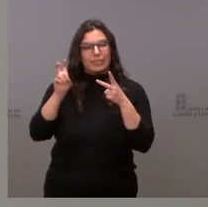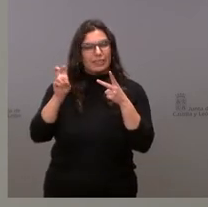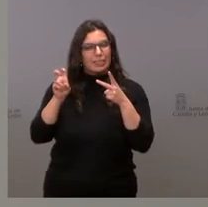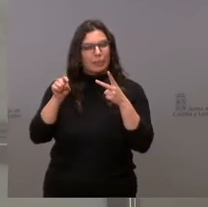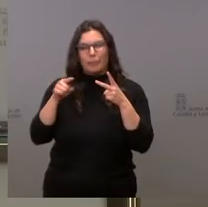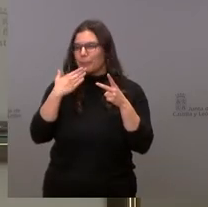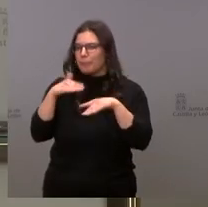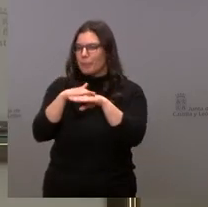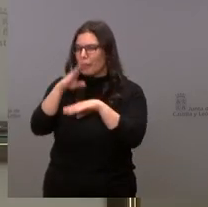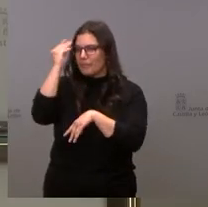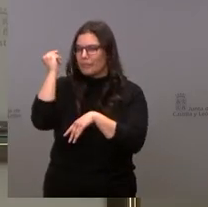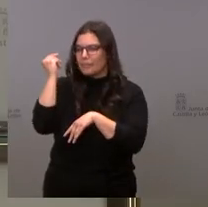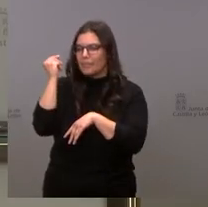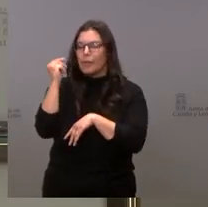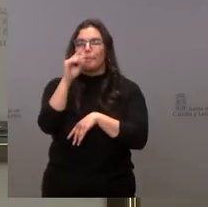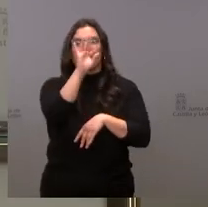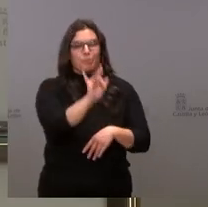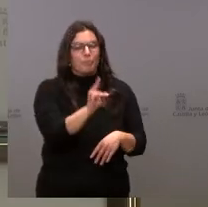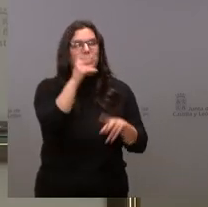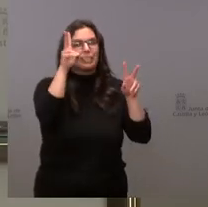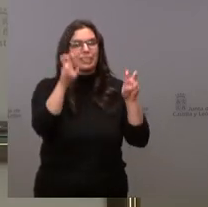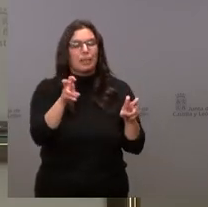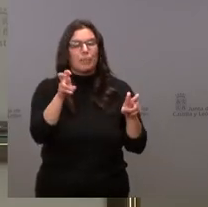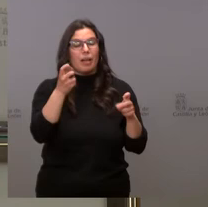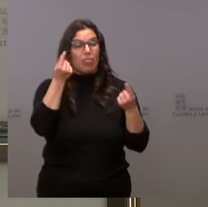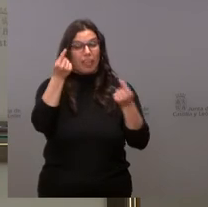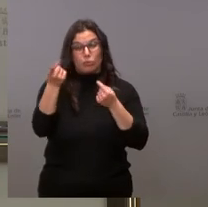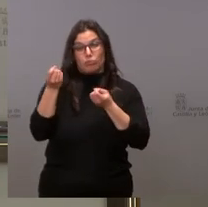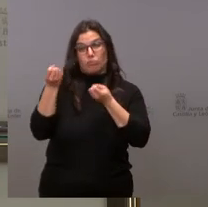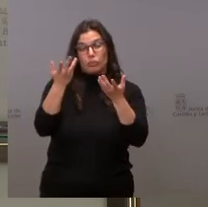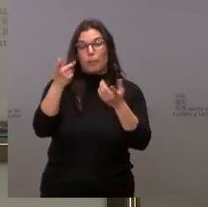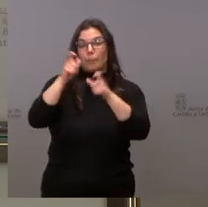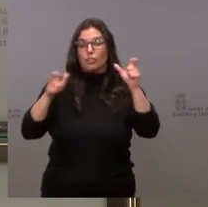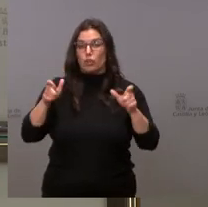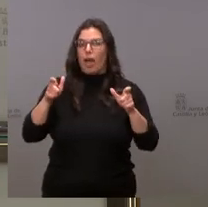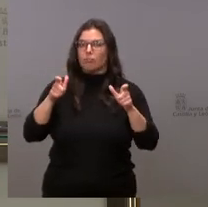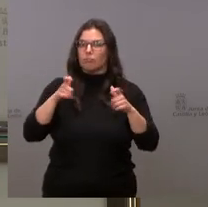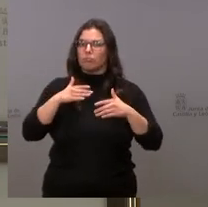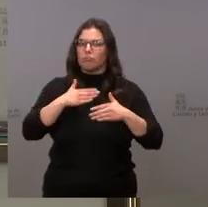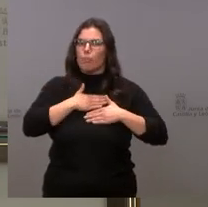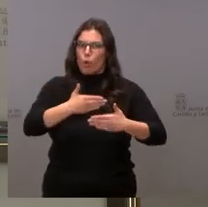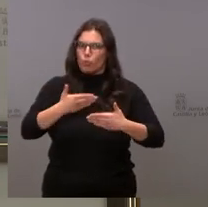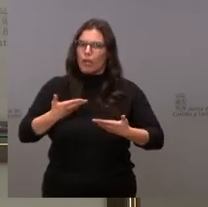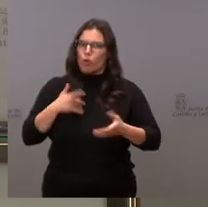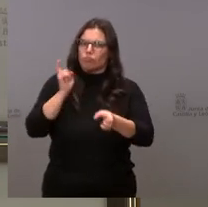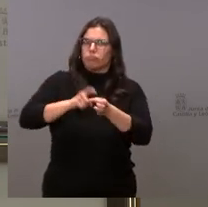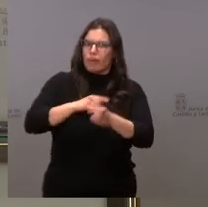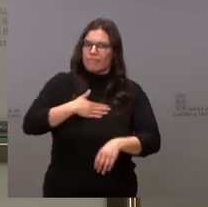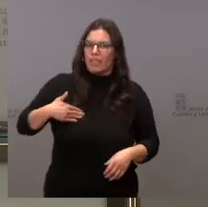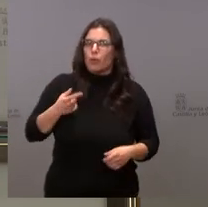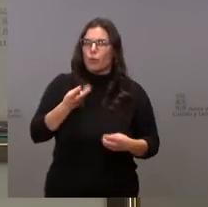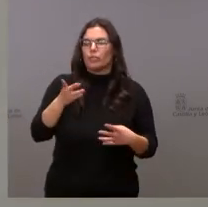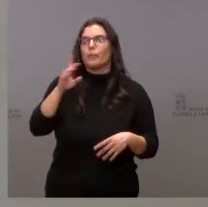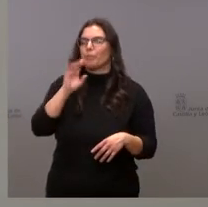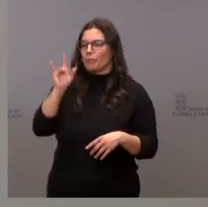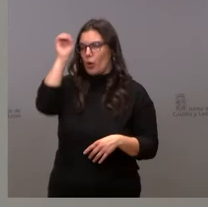perdón y los datos que han recibido de personal de médicos de enfermería que por la cierta colaboración a hacer